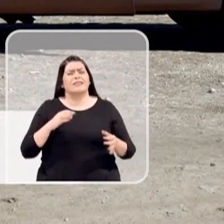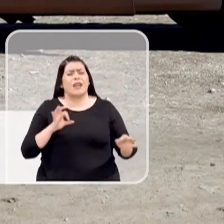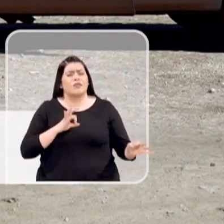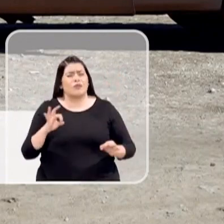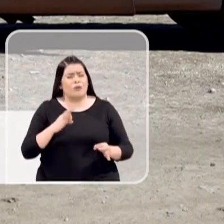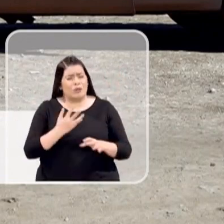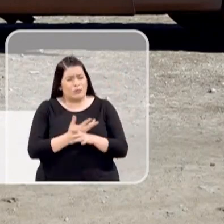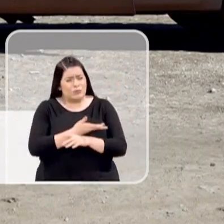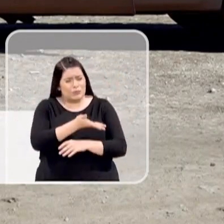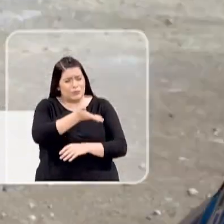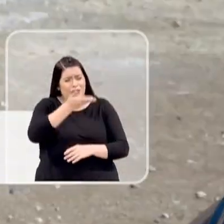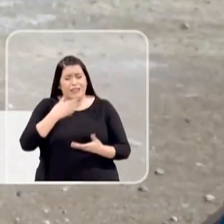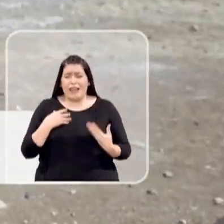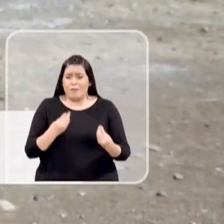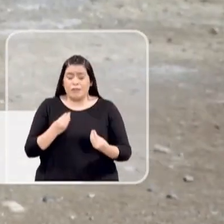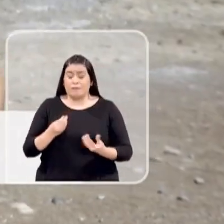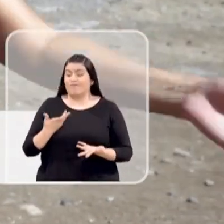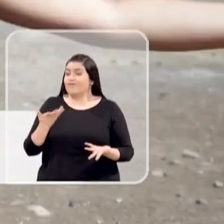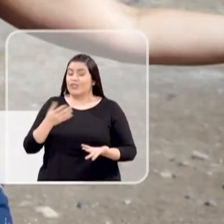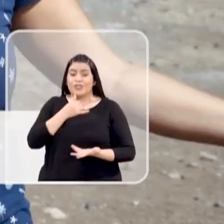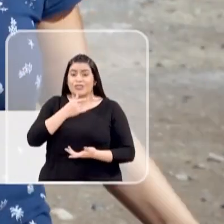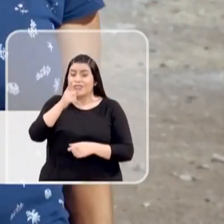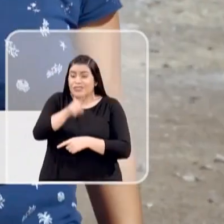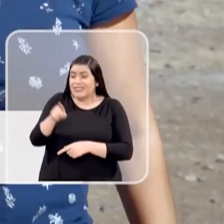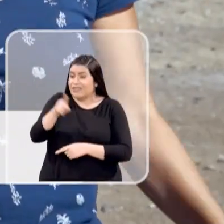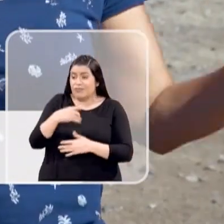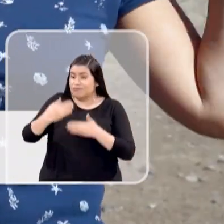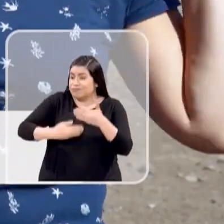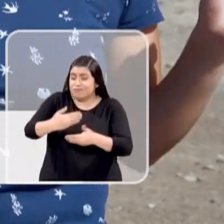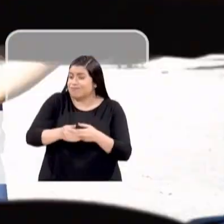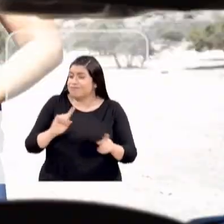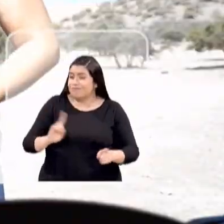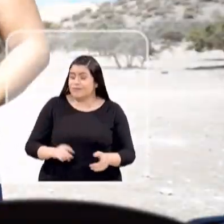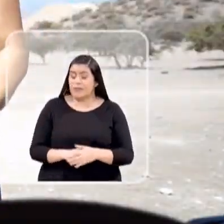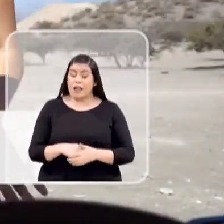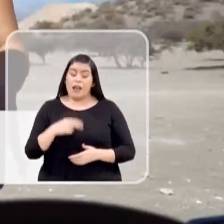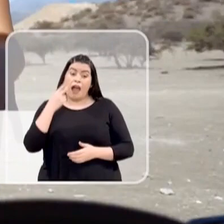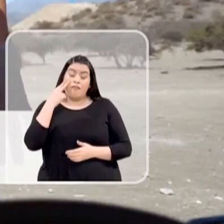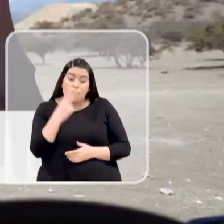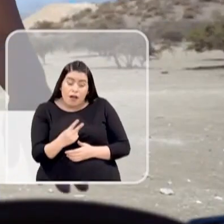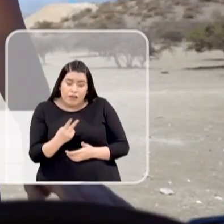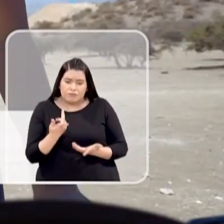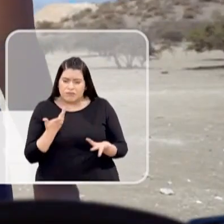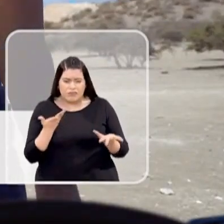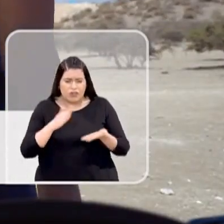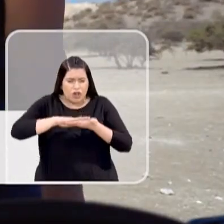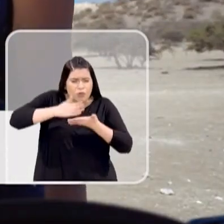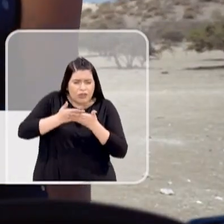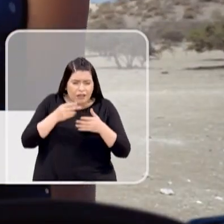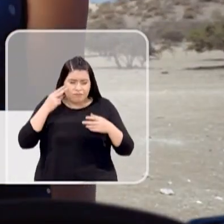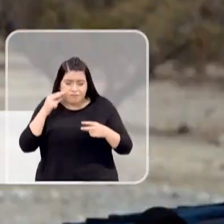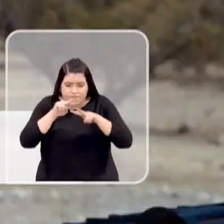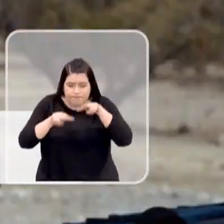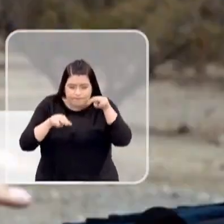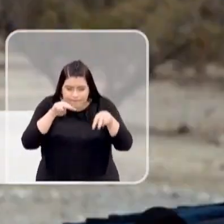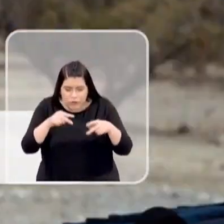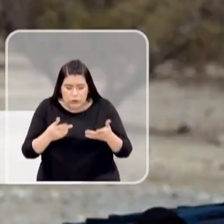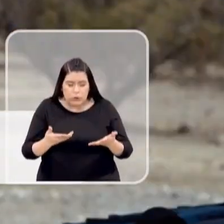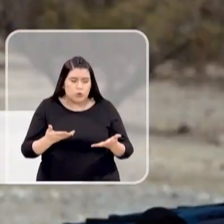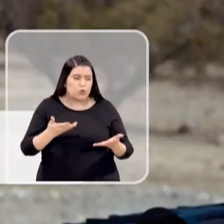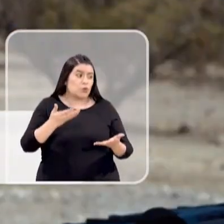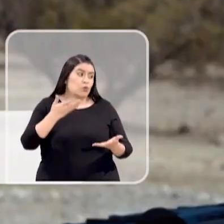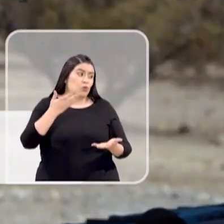¡Chuda, señora! ¡La vieja tendalá! ¿Qué le pasó? ¿Sabe que no asciende? No anda. A ver, chico, ¿qué queda hasta un tiempo? A ver, ¿cómo